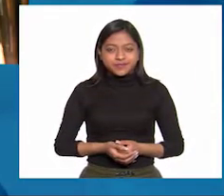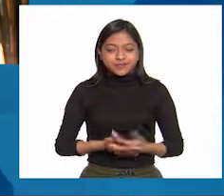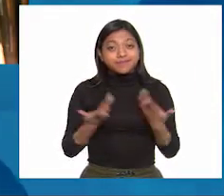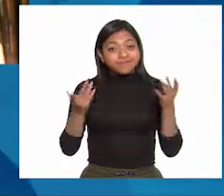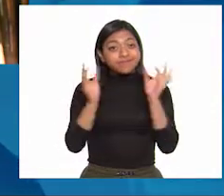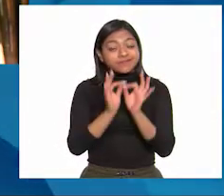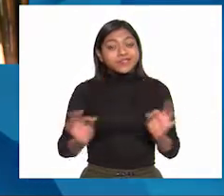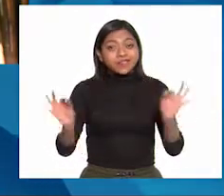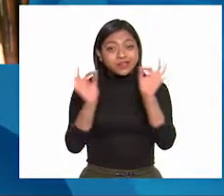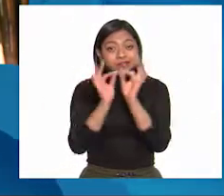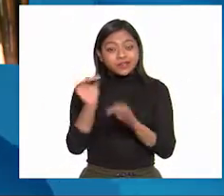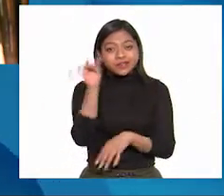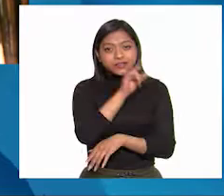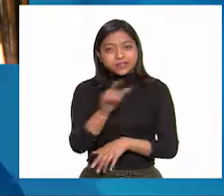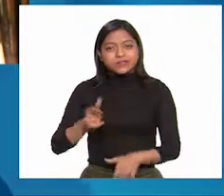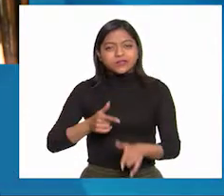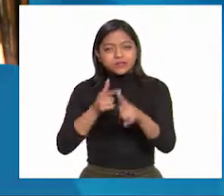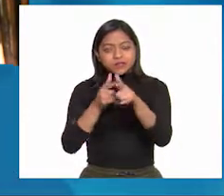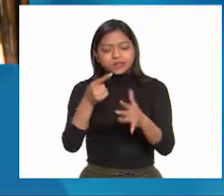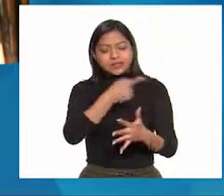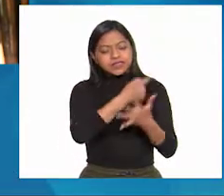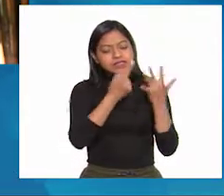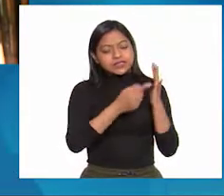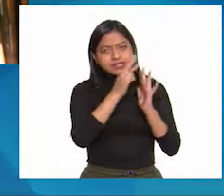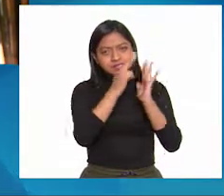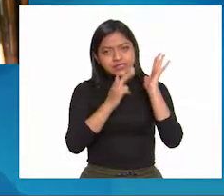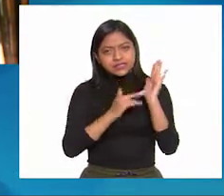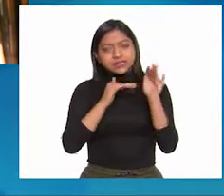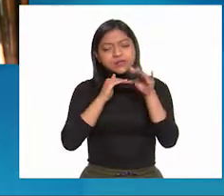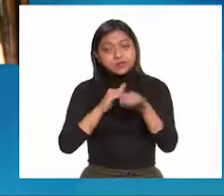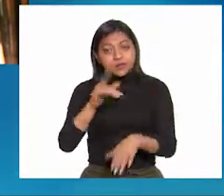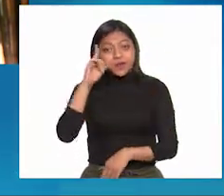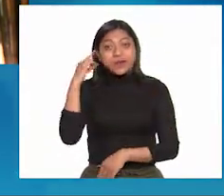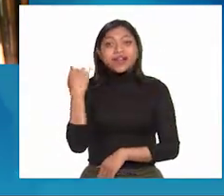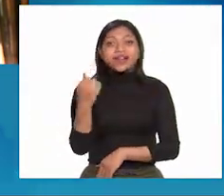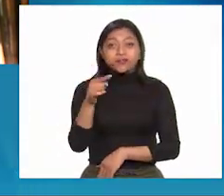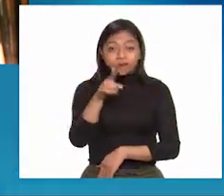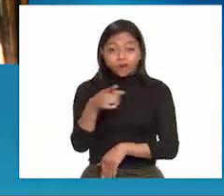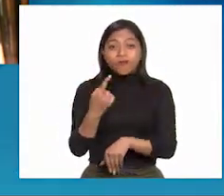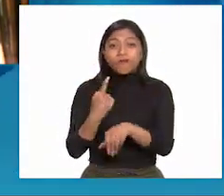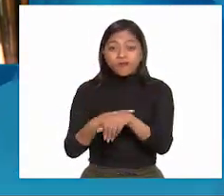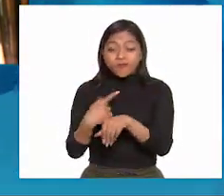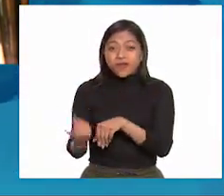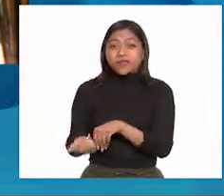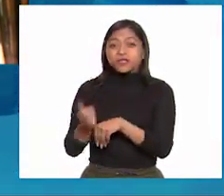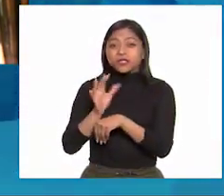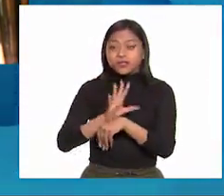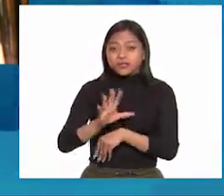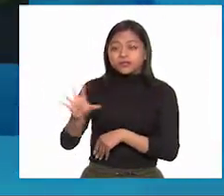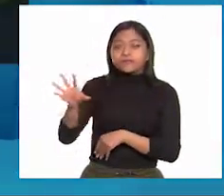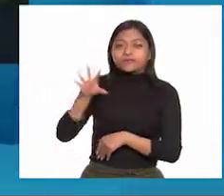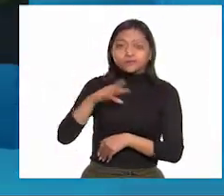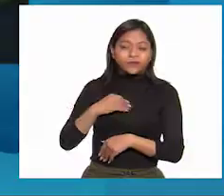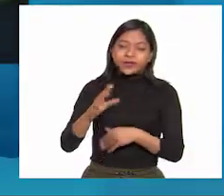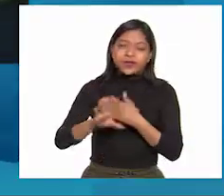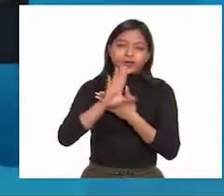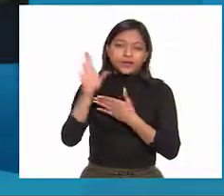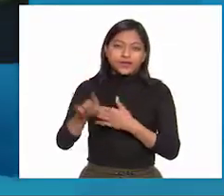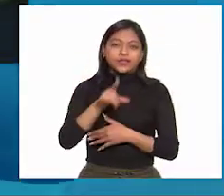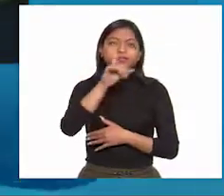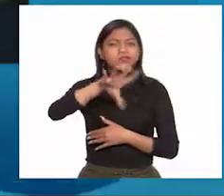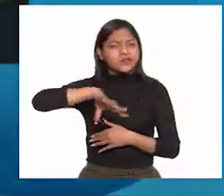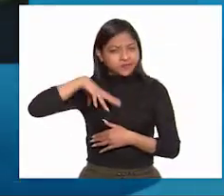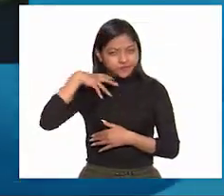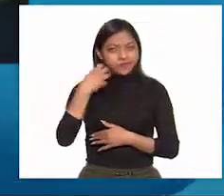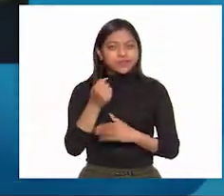Es muy importante continuar con las recomendaciones para evitar contagios de COVID. Trata de